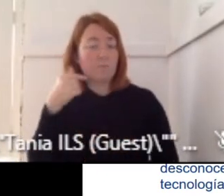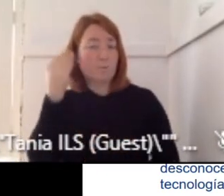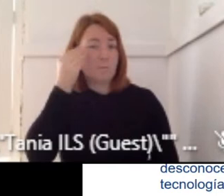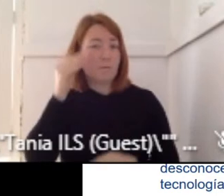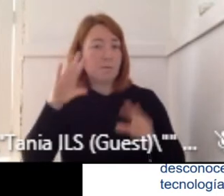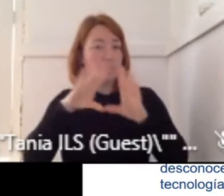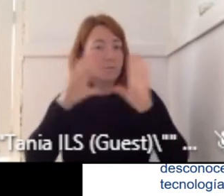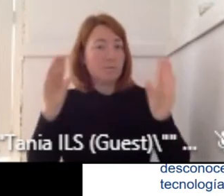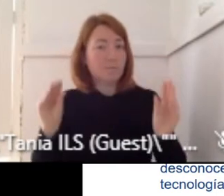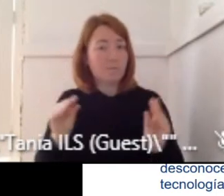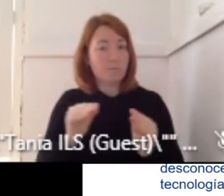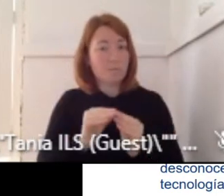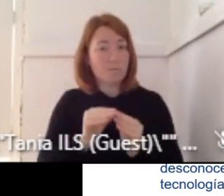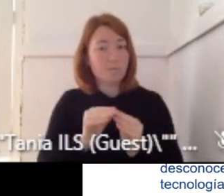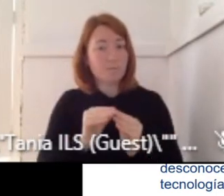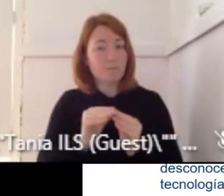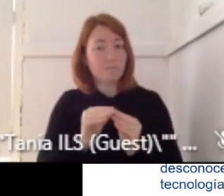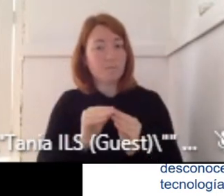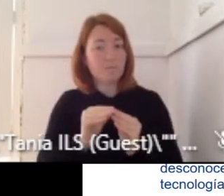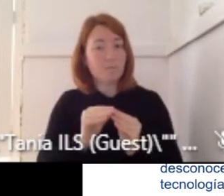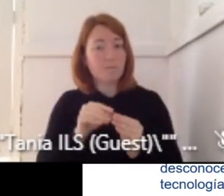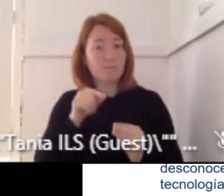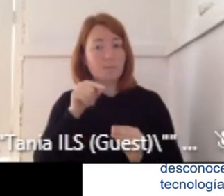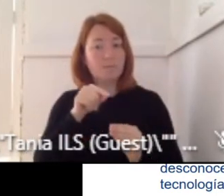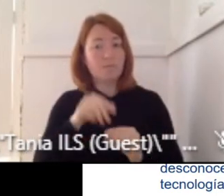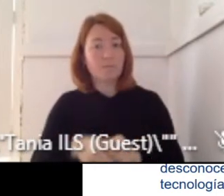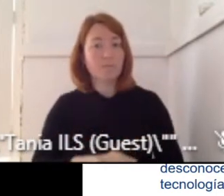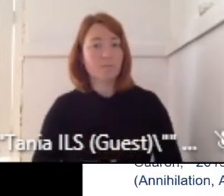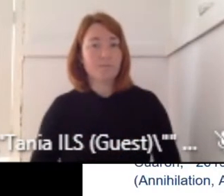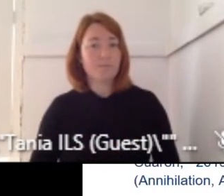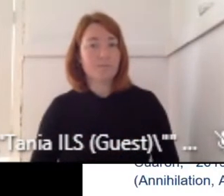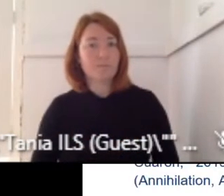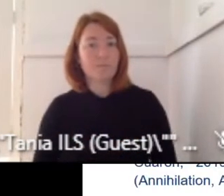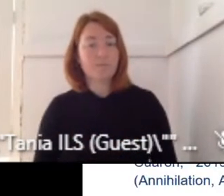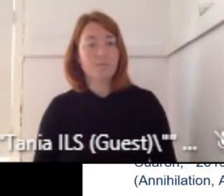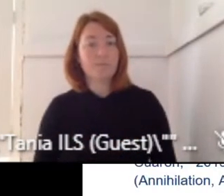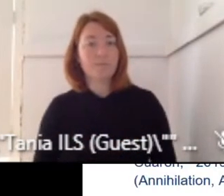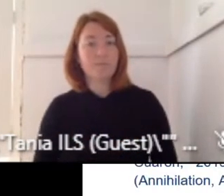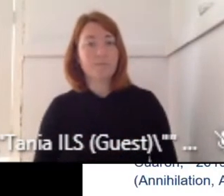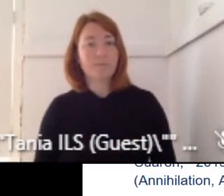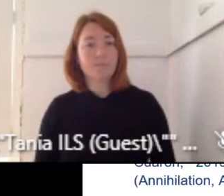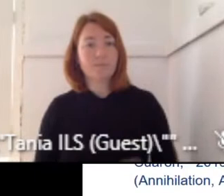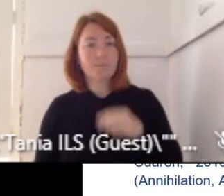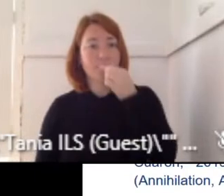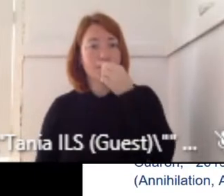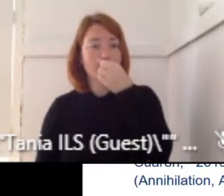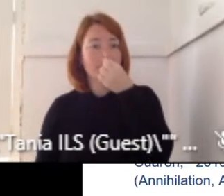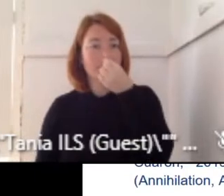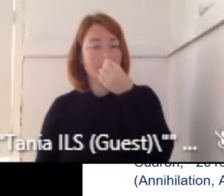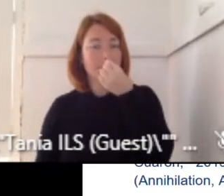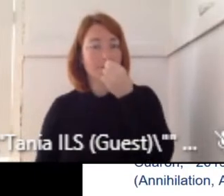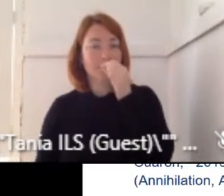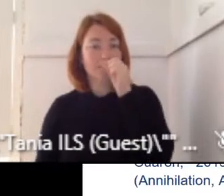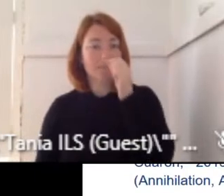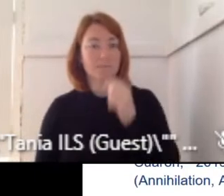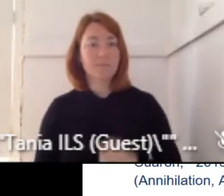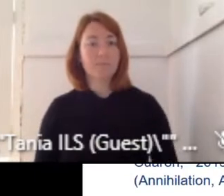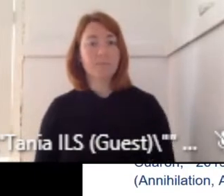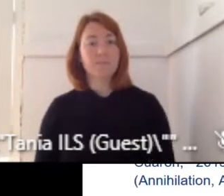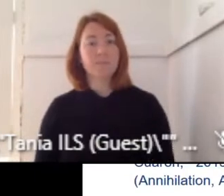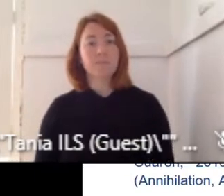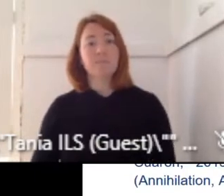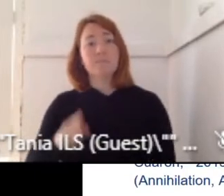las contribuciones de esta gran ingeniera. Y continuando, también creo muy interesante,